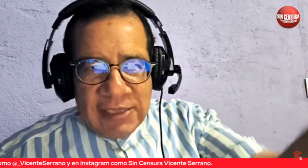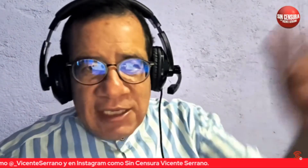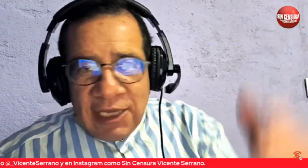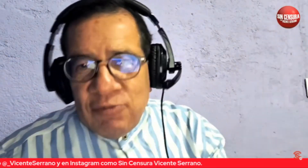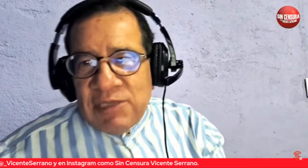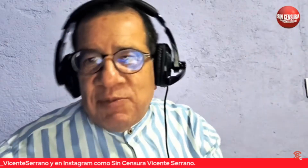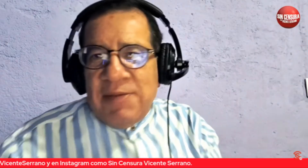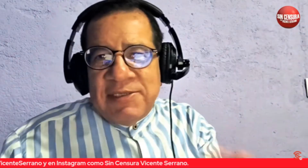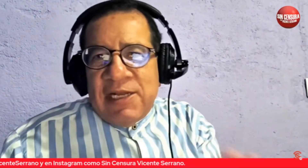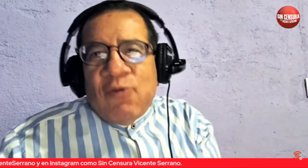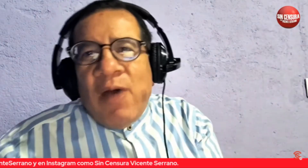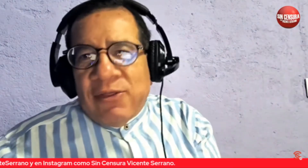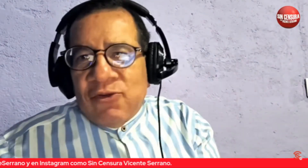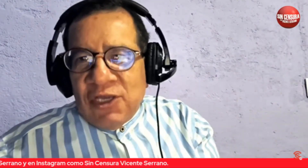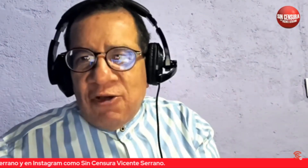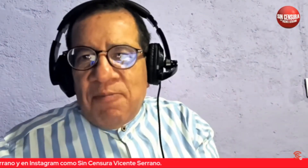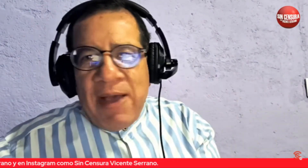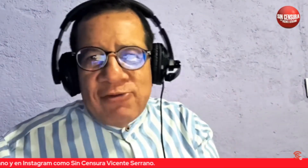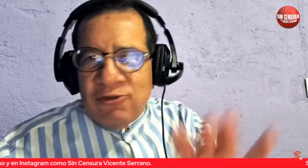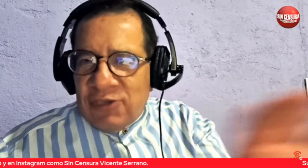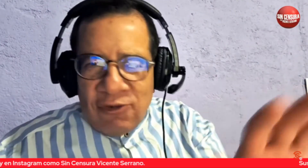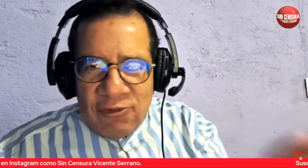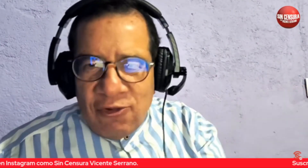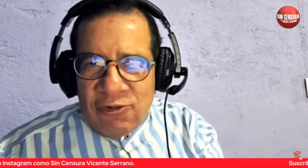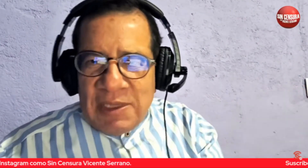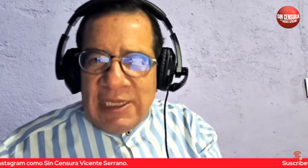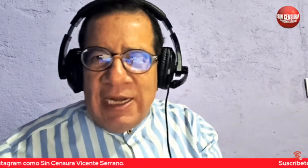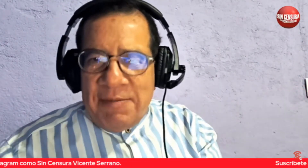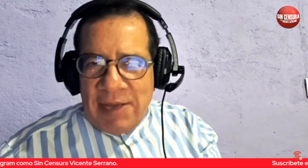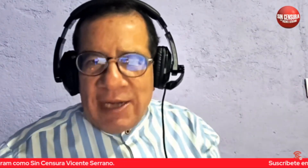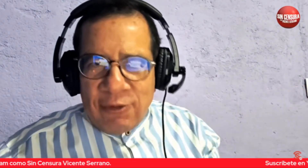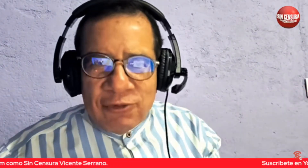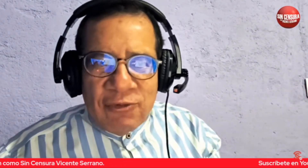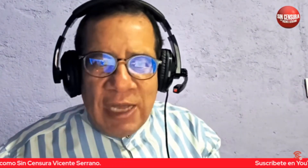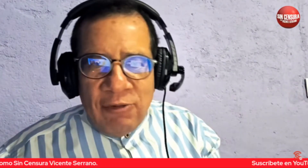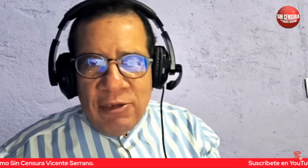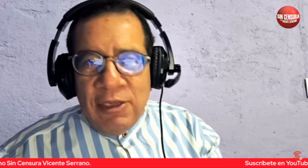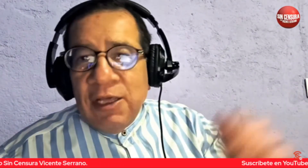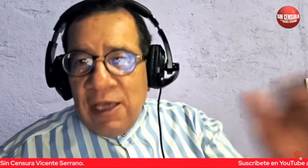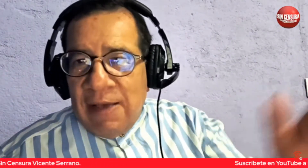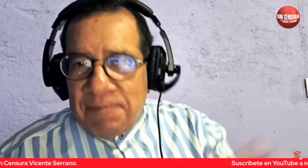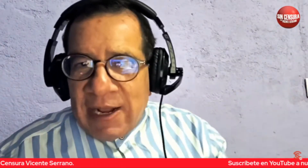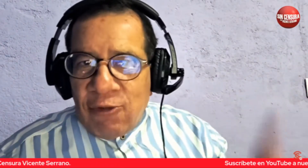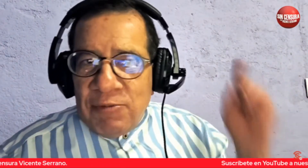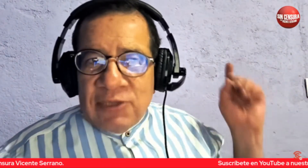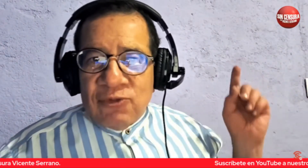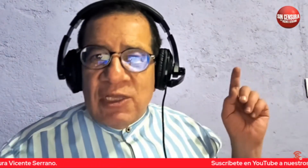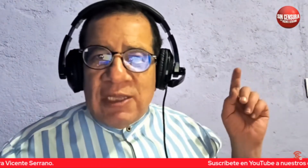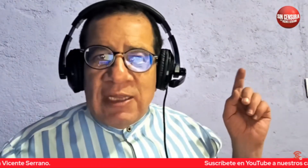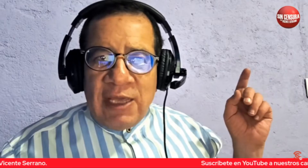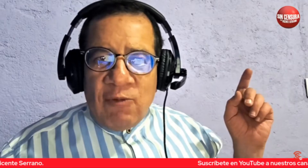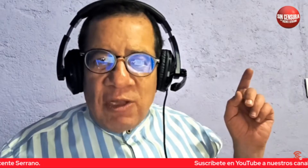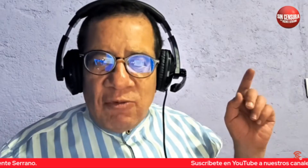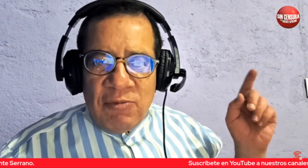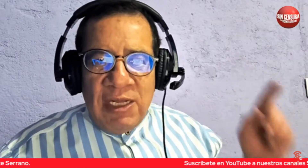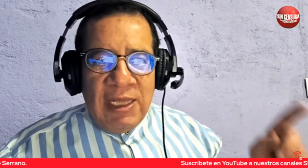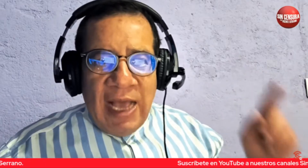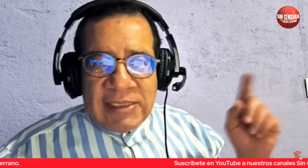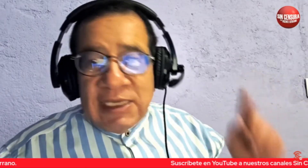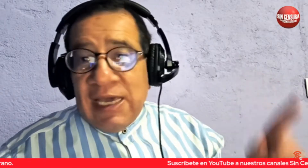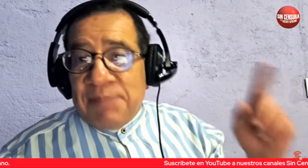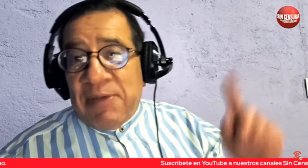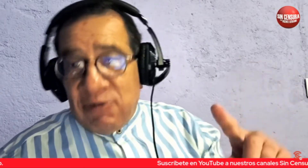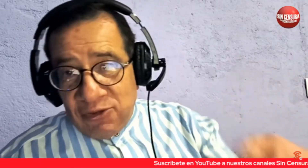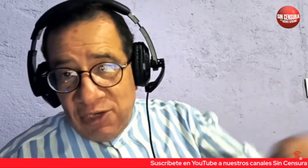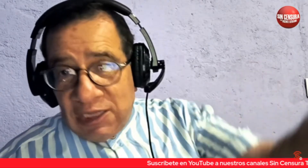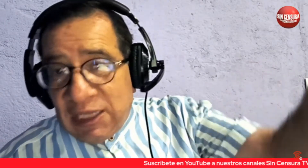adicionales. Así que tú ves, puede ser 4 o 5 pagos, no los va a tener que pagar todos de un jalón para cubrir sus 74,000.